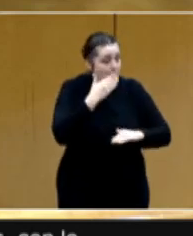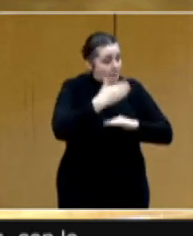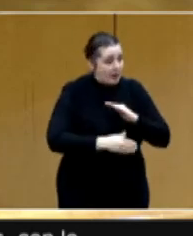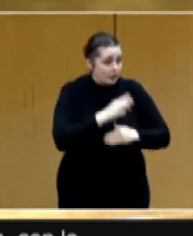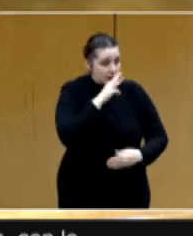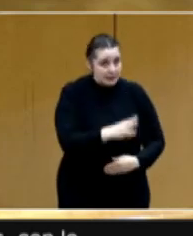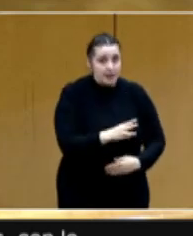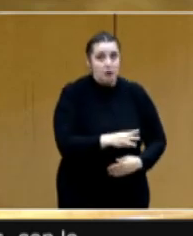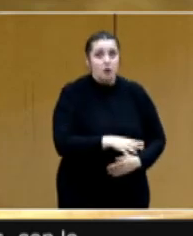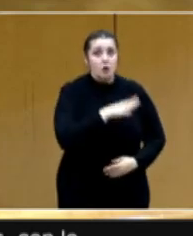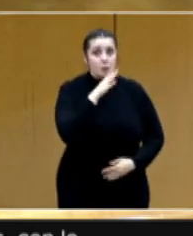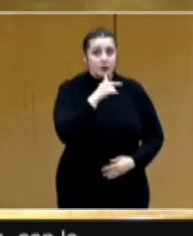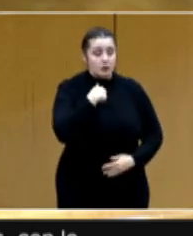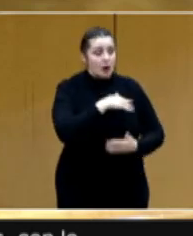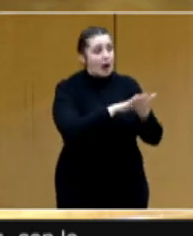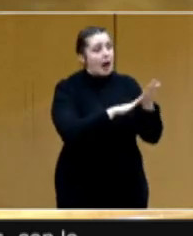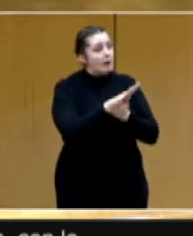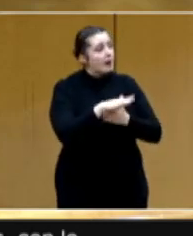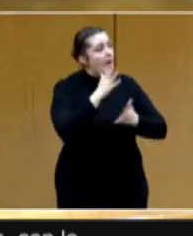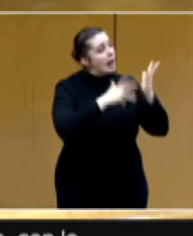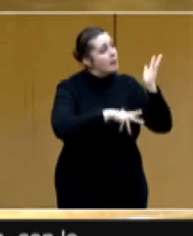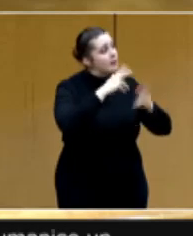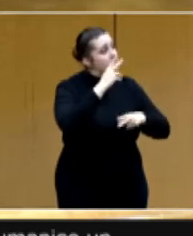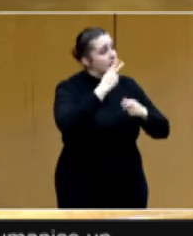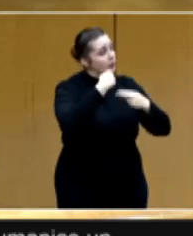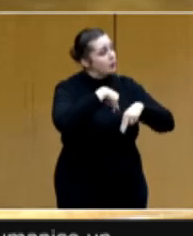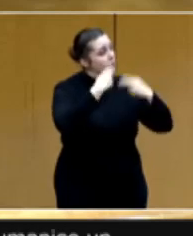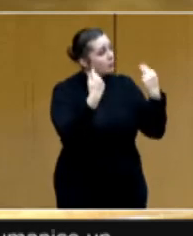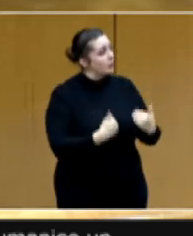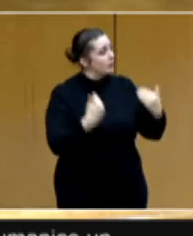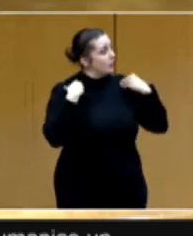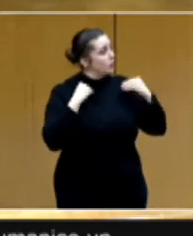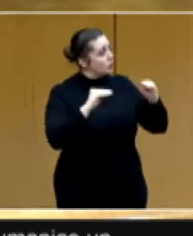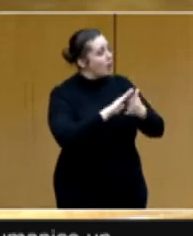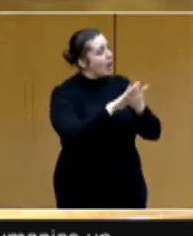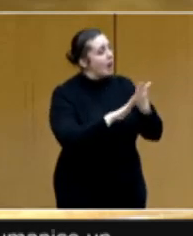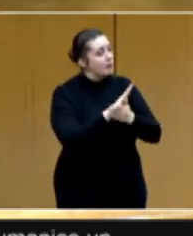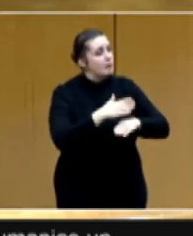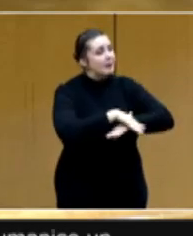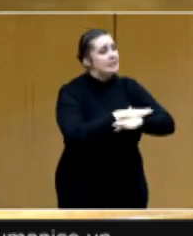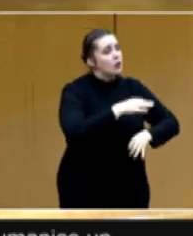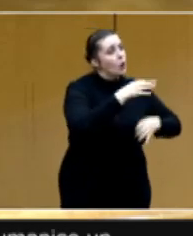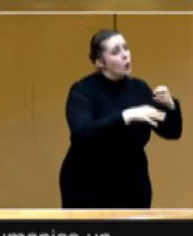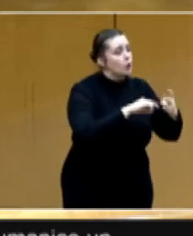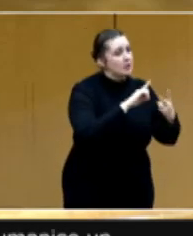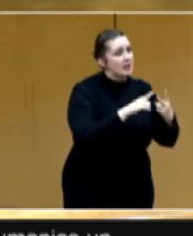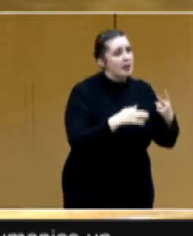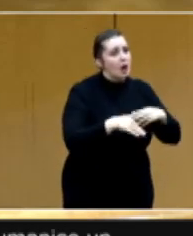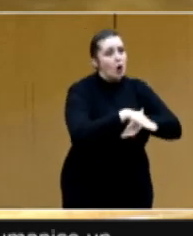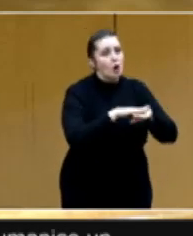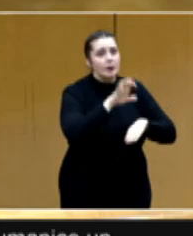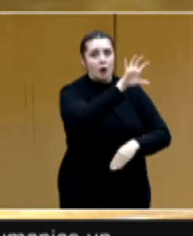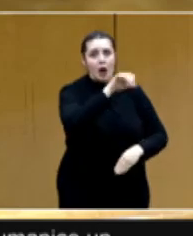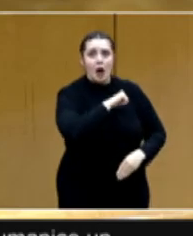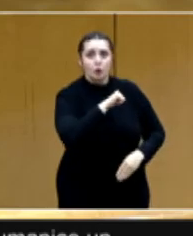eso estamos en diálogo con las administraciones competentes que son el Ministerio de Justicia y los gobiernos autonómicos